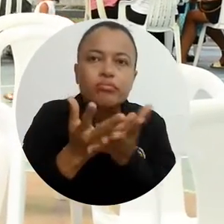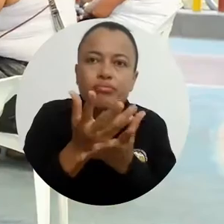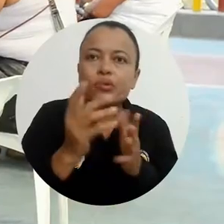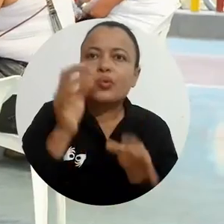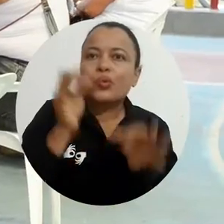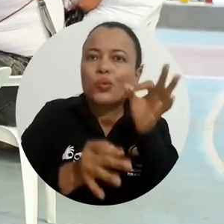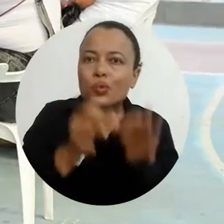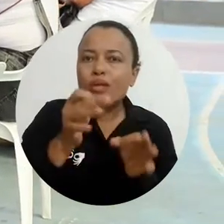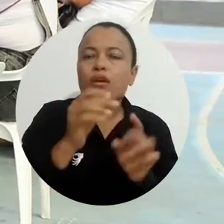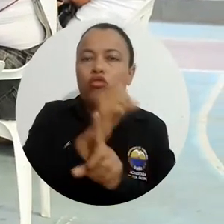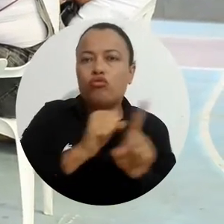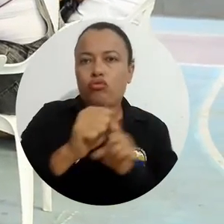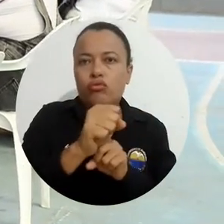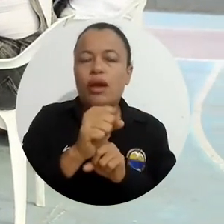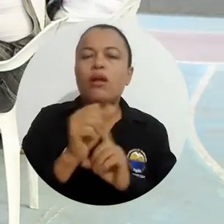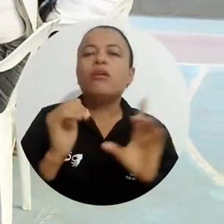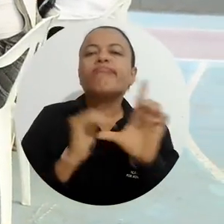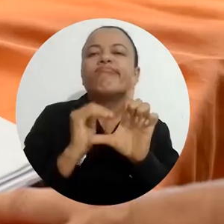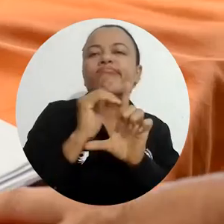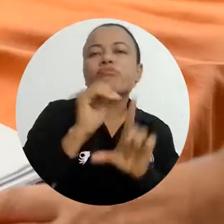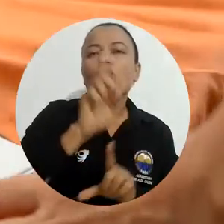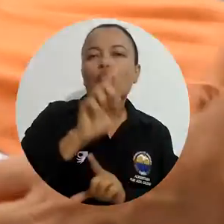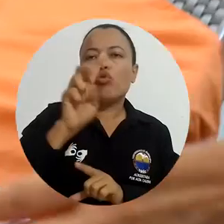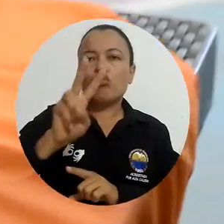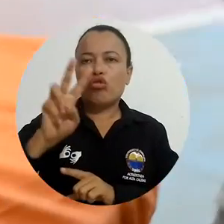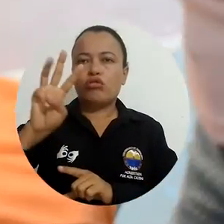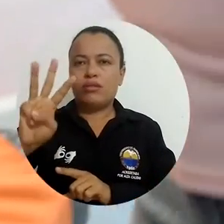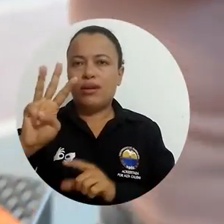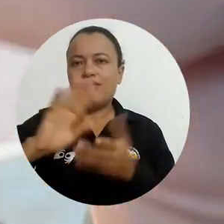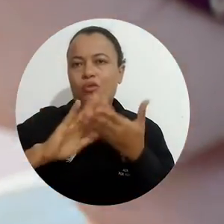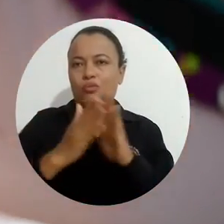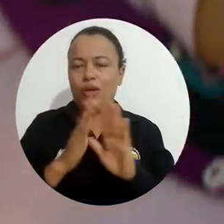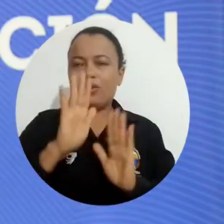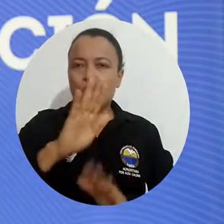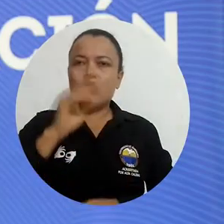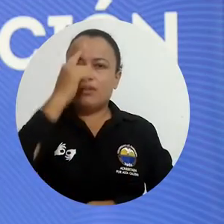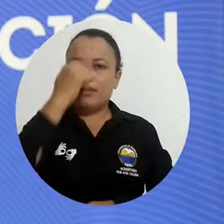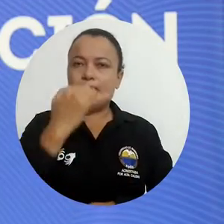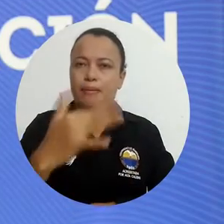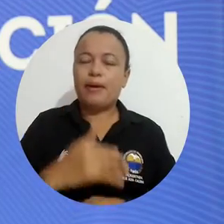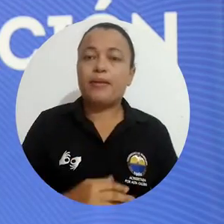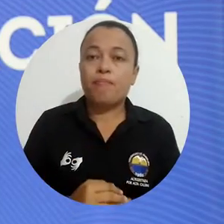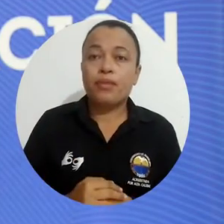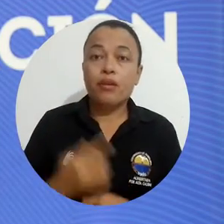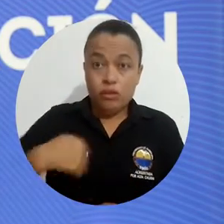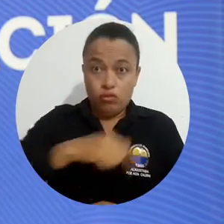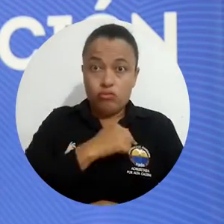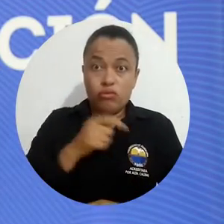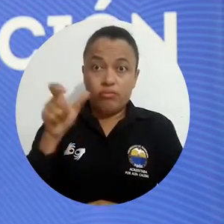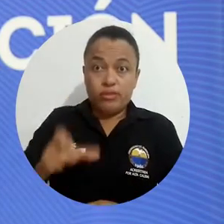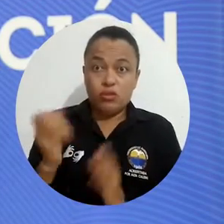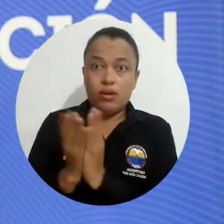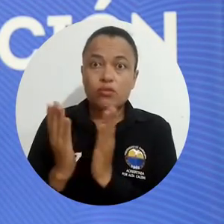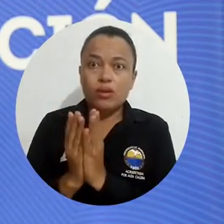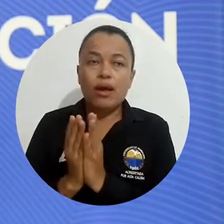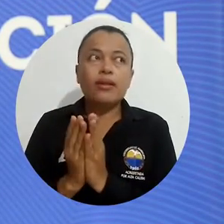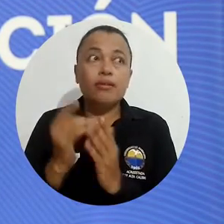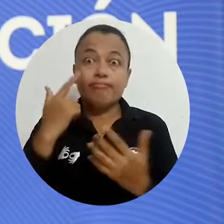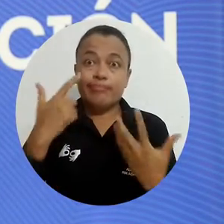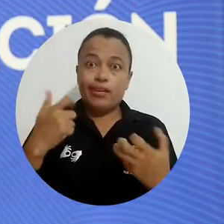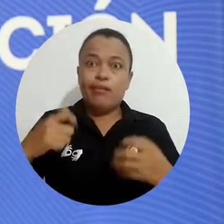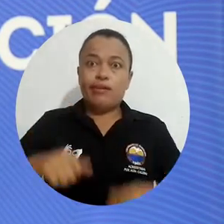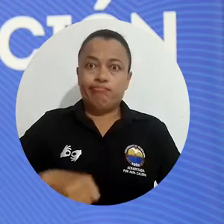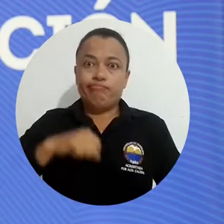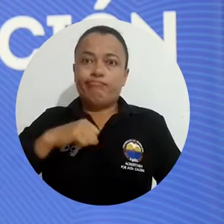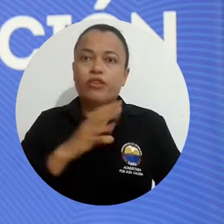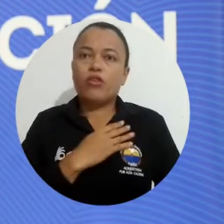y social a comunidades de estratos 1, 2 y 3 del Distrito de Santa Marta. Para nosotros como estudiantes ser conciliadores es una experiencia muy